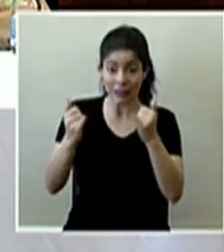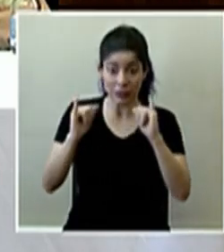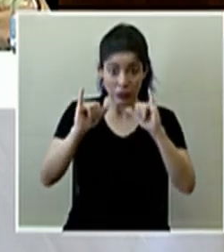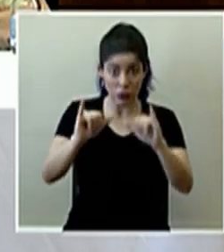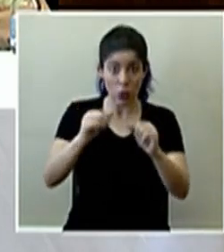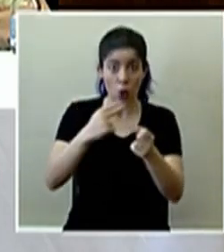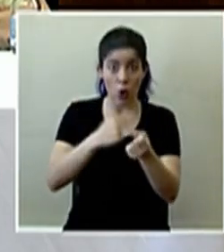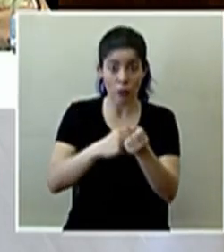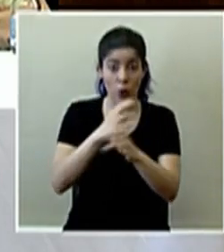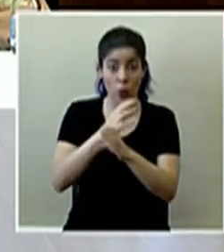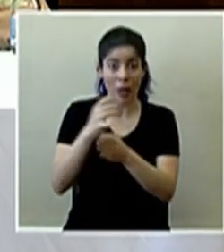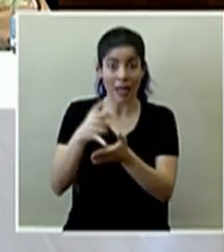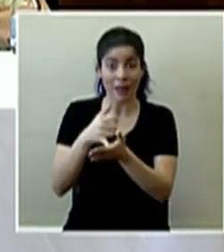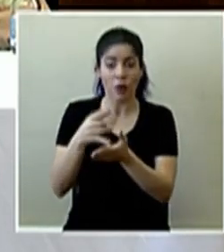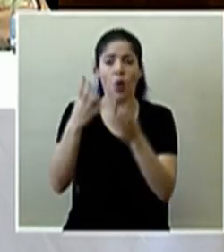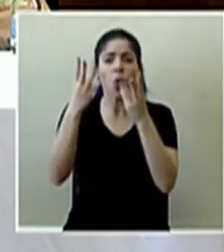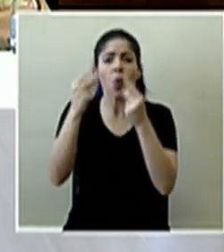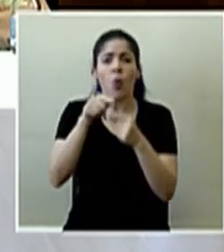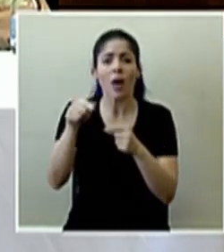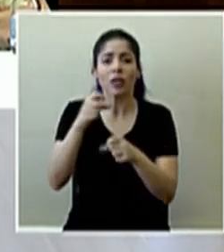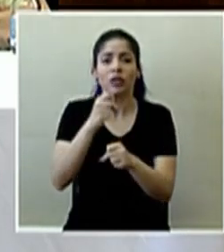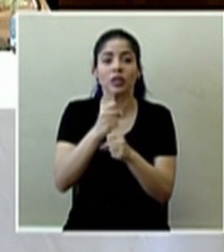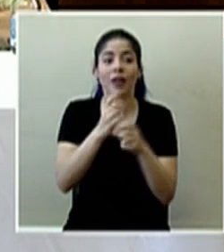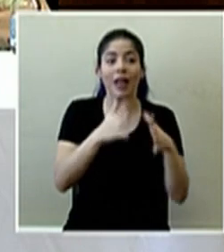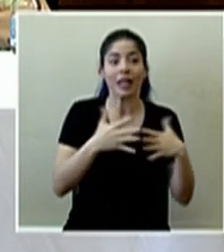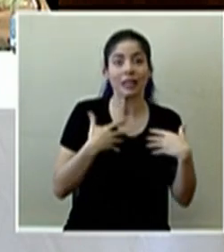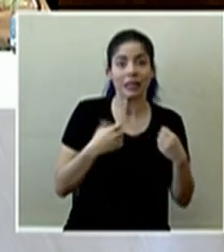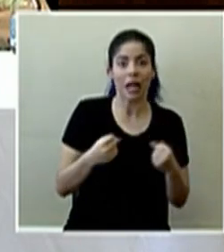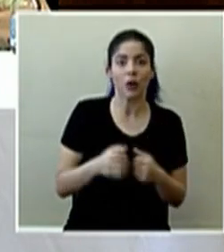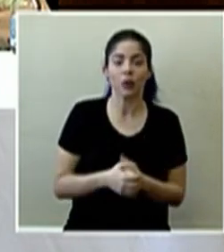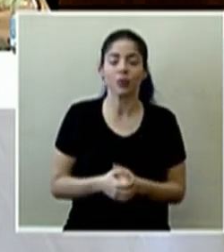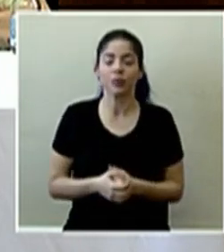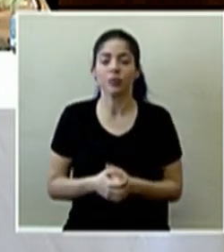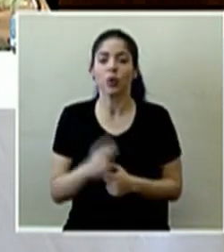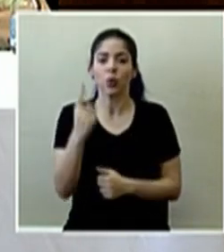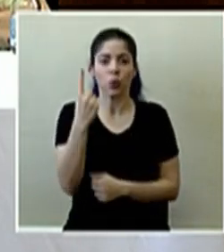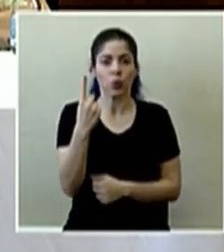UCI, ¿cuántos son personal de salud? 1.